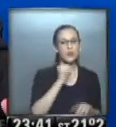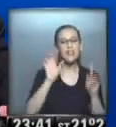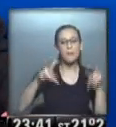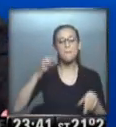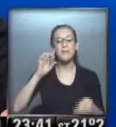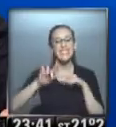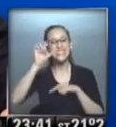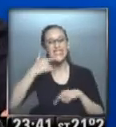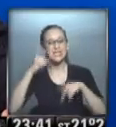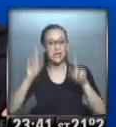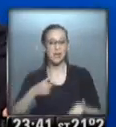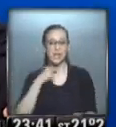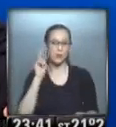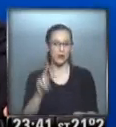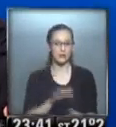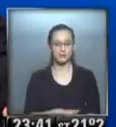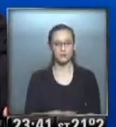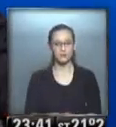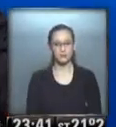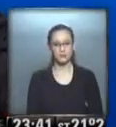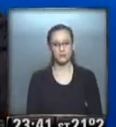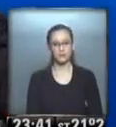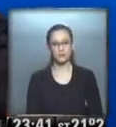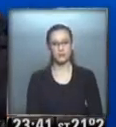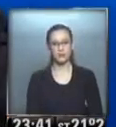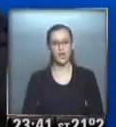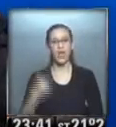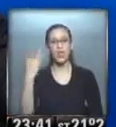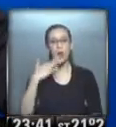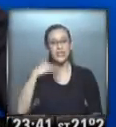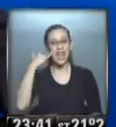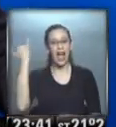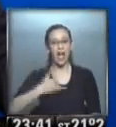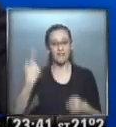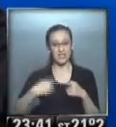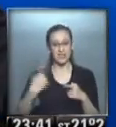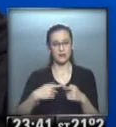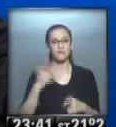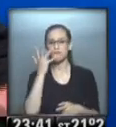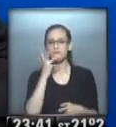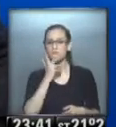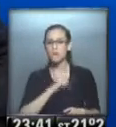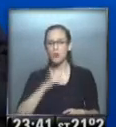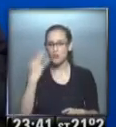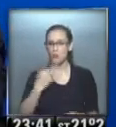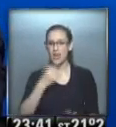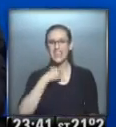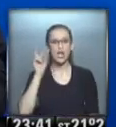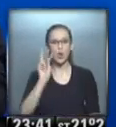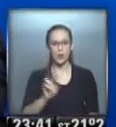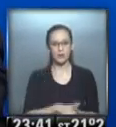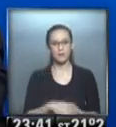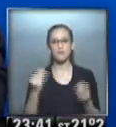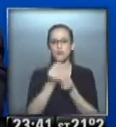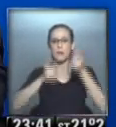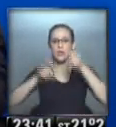esto de los grandes festivales, ¿eh? 1 y 2 de abril ya estamos hablando de Lollapalooza, me encanta. Tengo muchas ganas de ver a los Pixies, sé que hay mucha